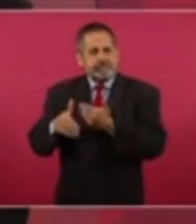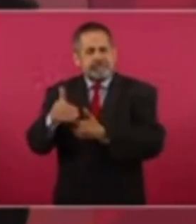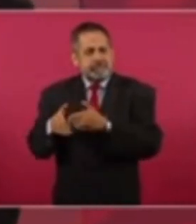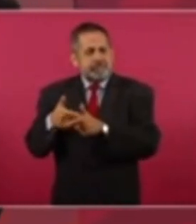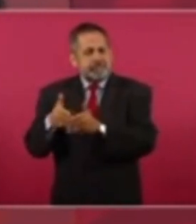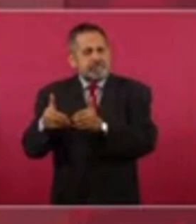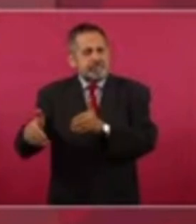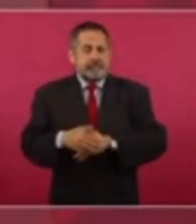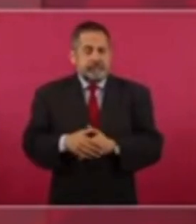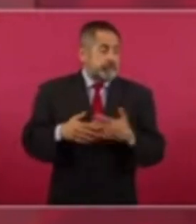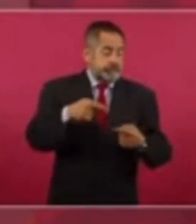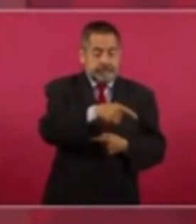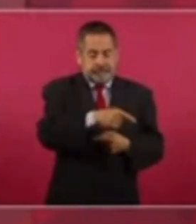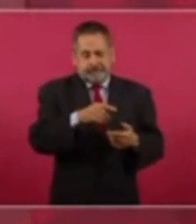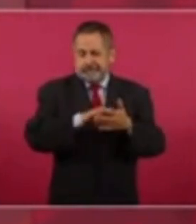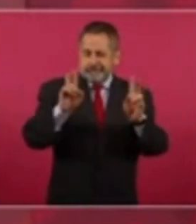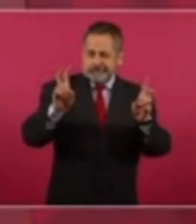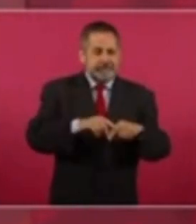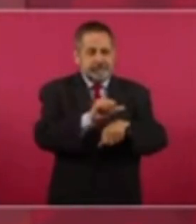Entonces, para que el carro no se caliente,